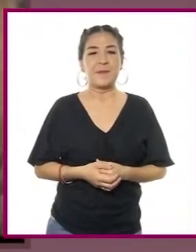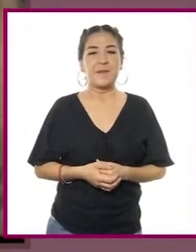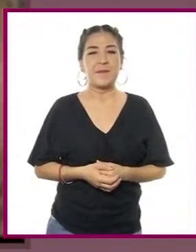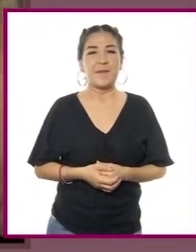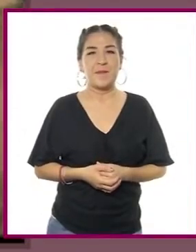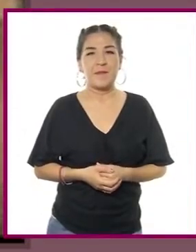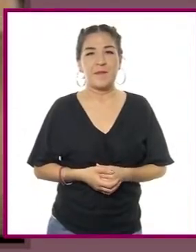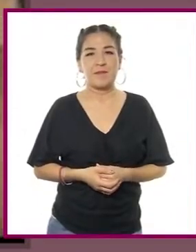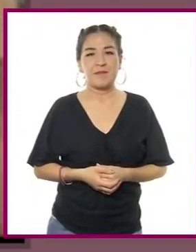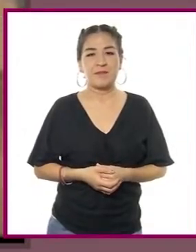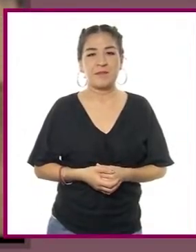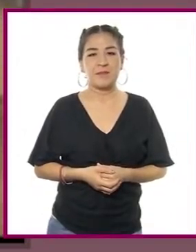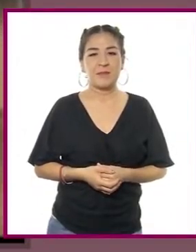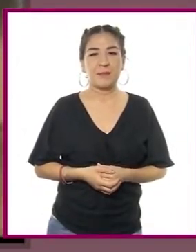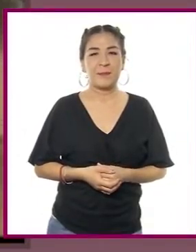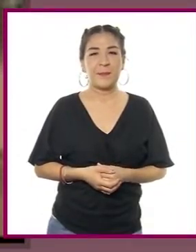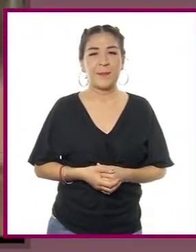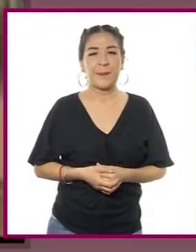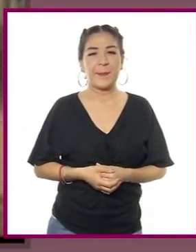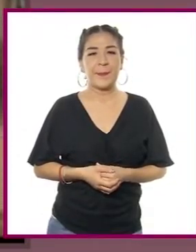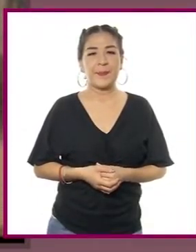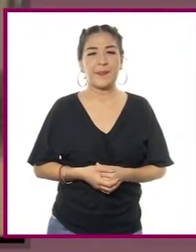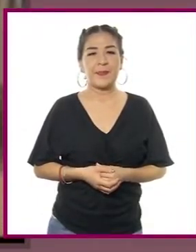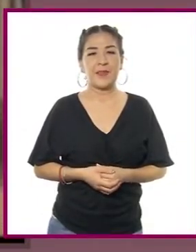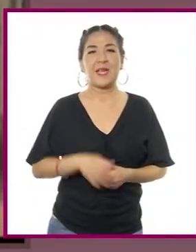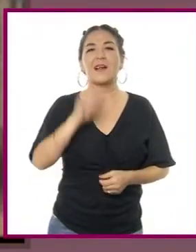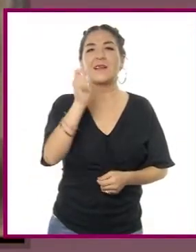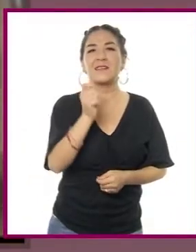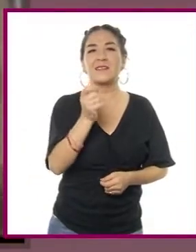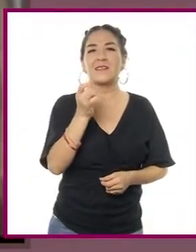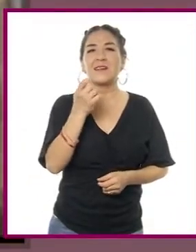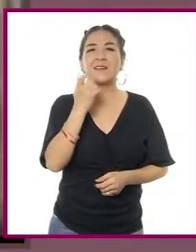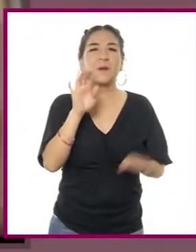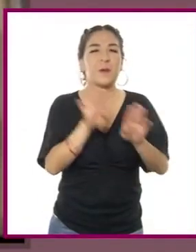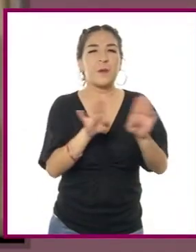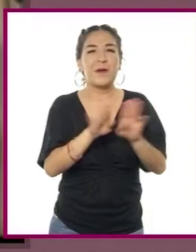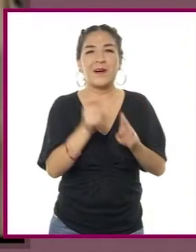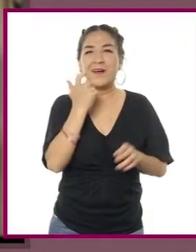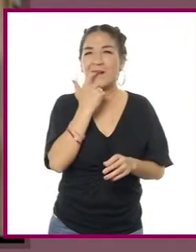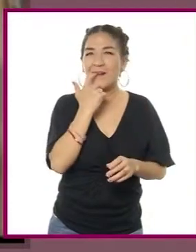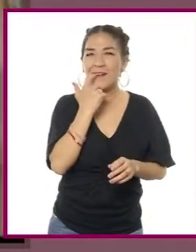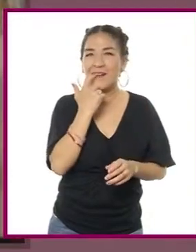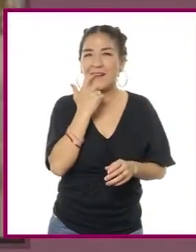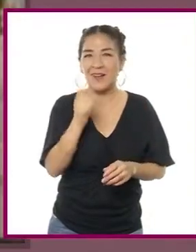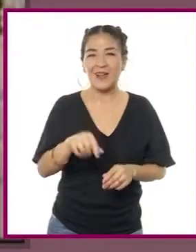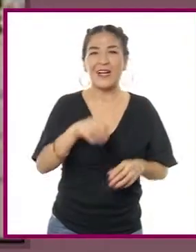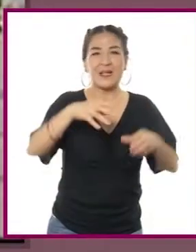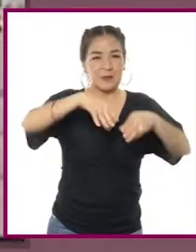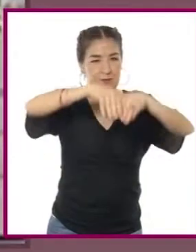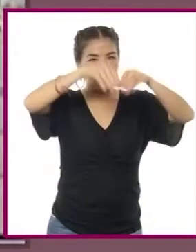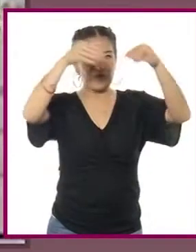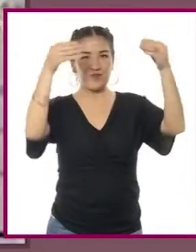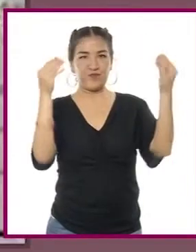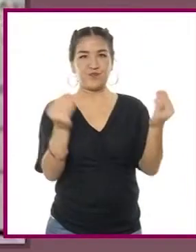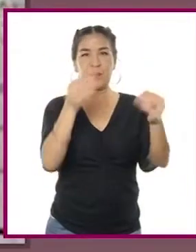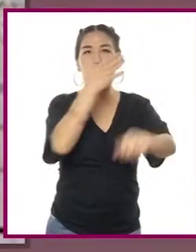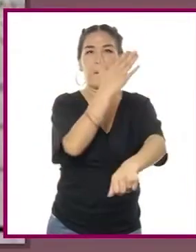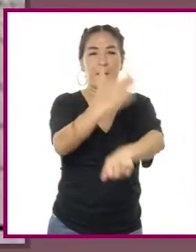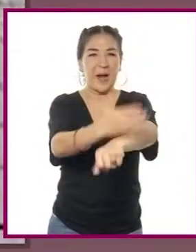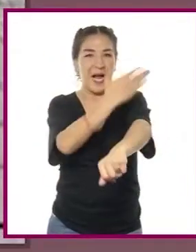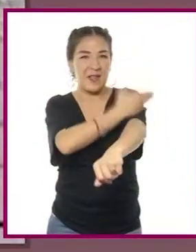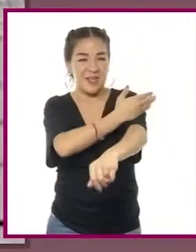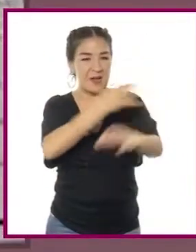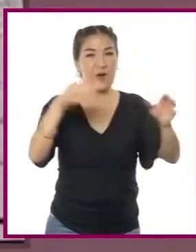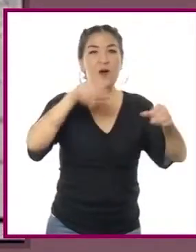Desde luego el arado, pero también el diente, más bien es el diente del arado, o la punta de la coa de madera, la punta de la coa de